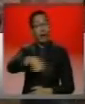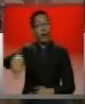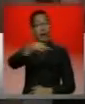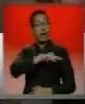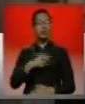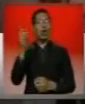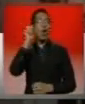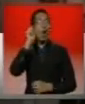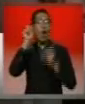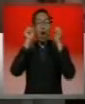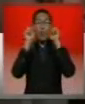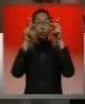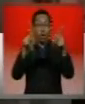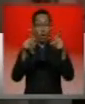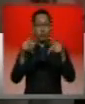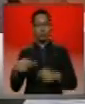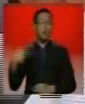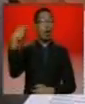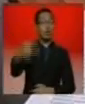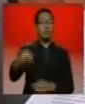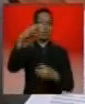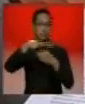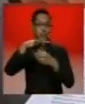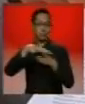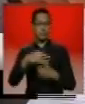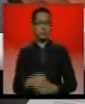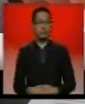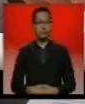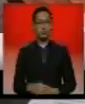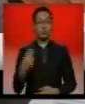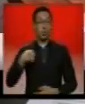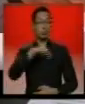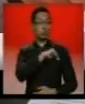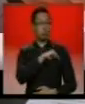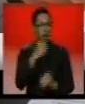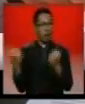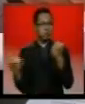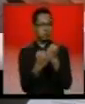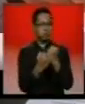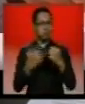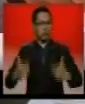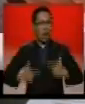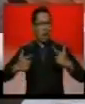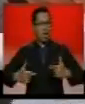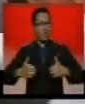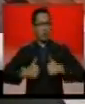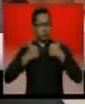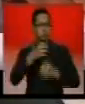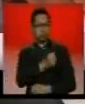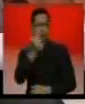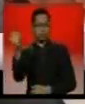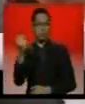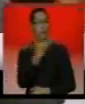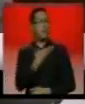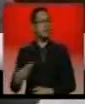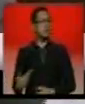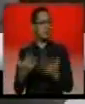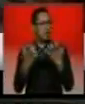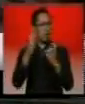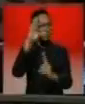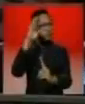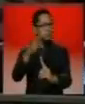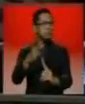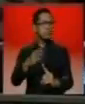su posición frente a las próximas elecciones. Nuestro apoyo a la candidatura del compañero Lenín Moreno Garcés para la presidencia de la